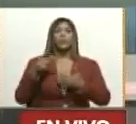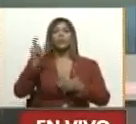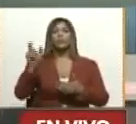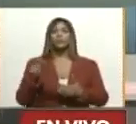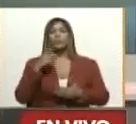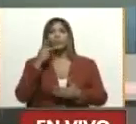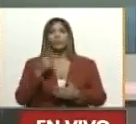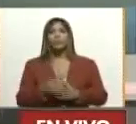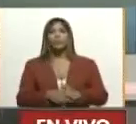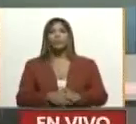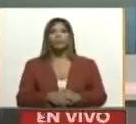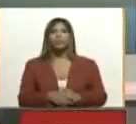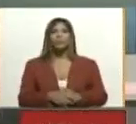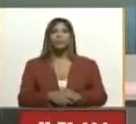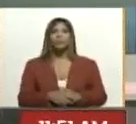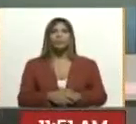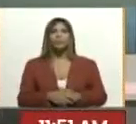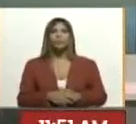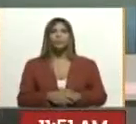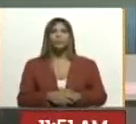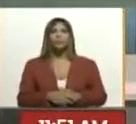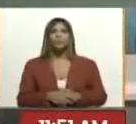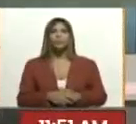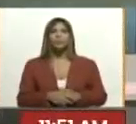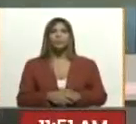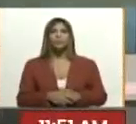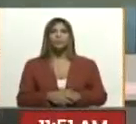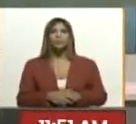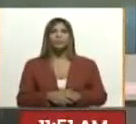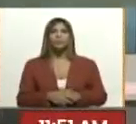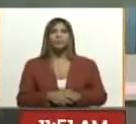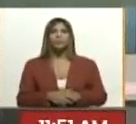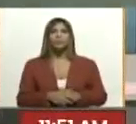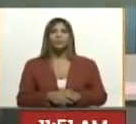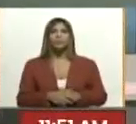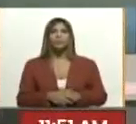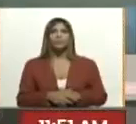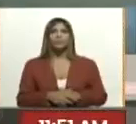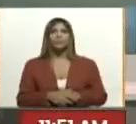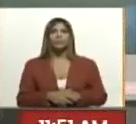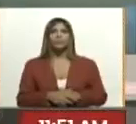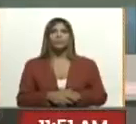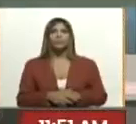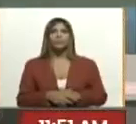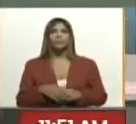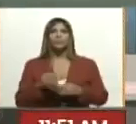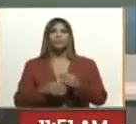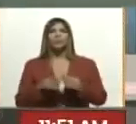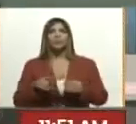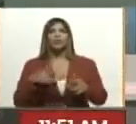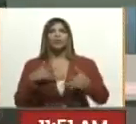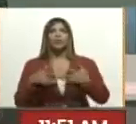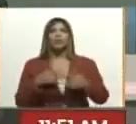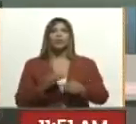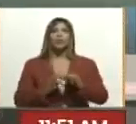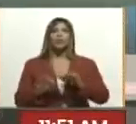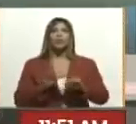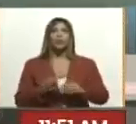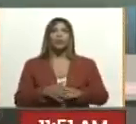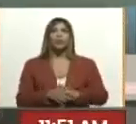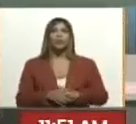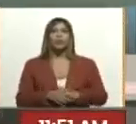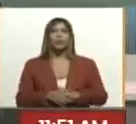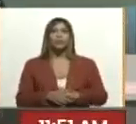les estamos comentando de lo que fue el secuestro del diplomático venezolano Alex Saab. Se está desarrollando esta actividad en el Teatro